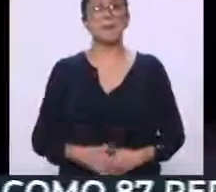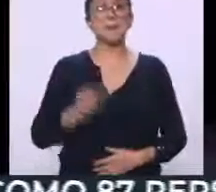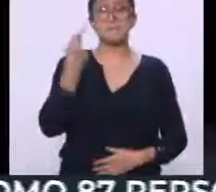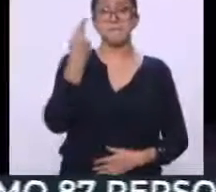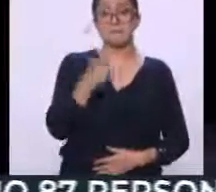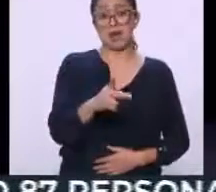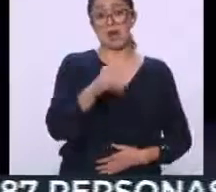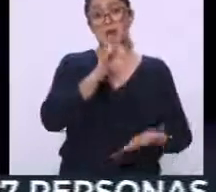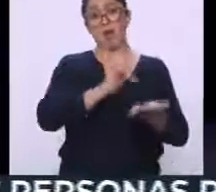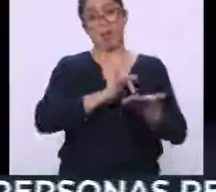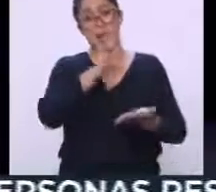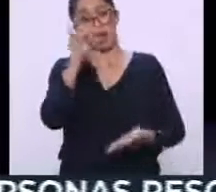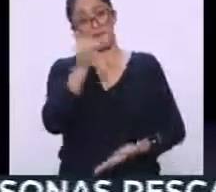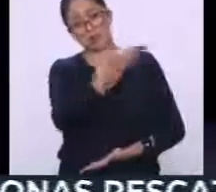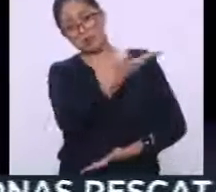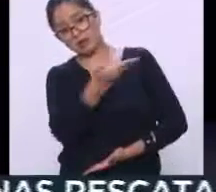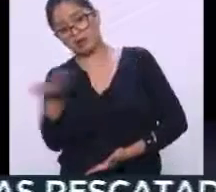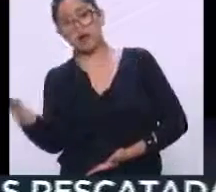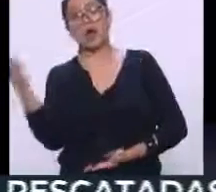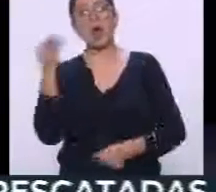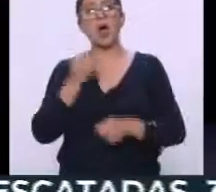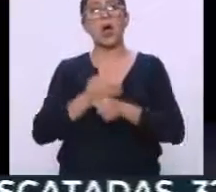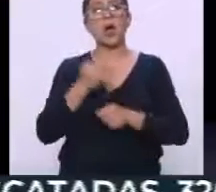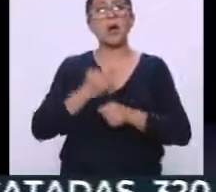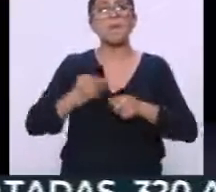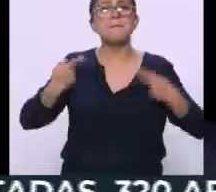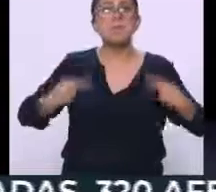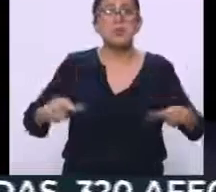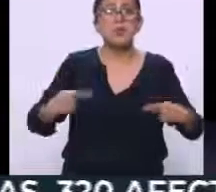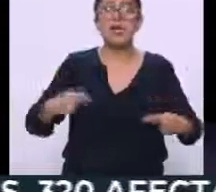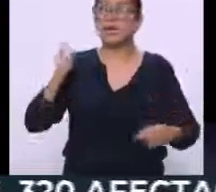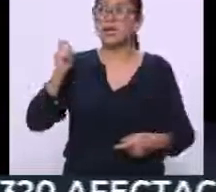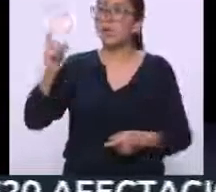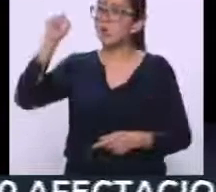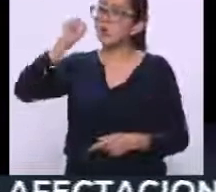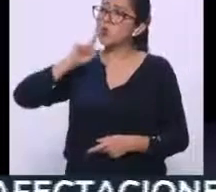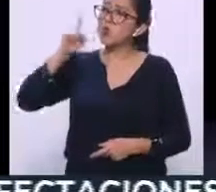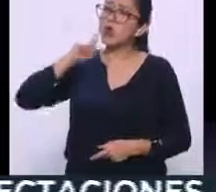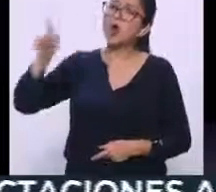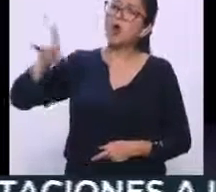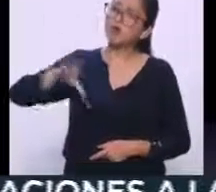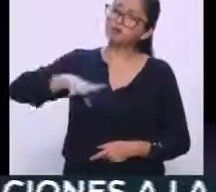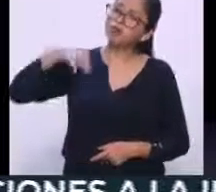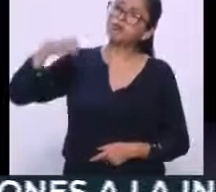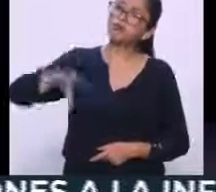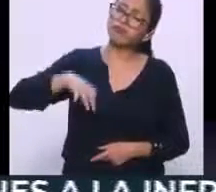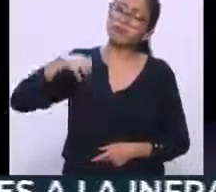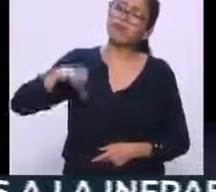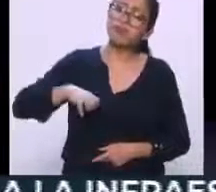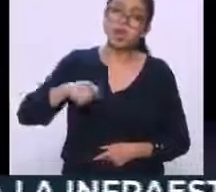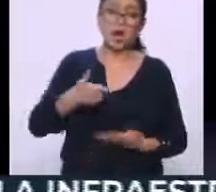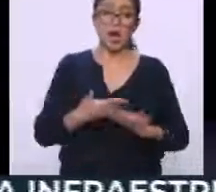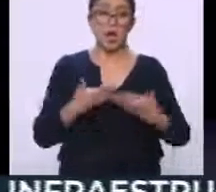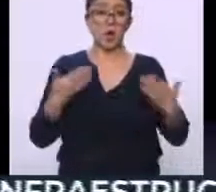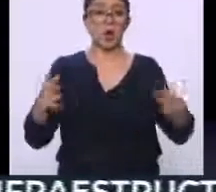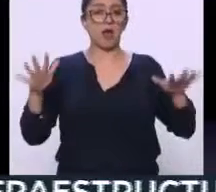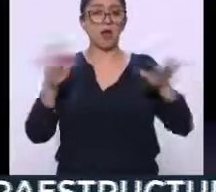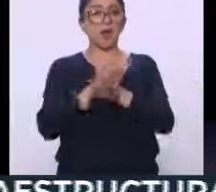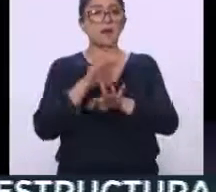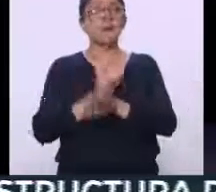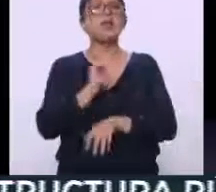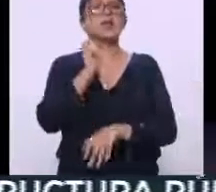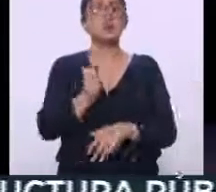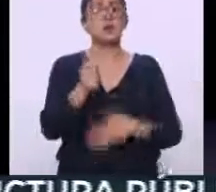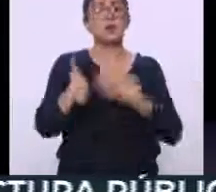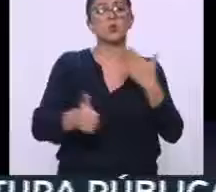antes de que nosotras, y hay que decir que hoy somos la ciudad que somos. Yo creo que una ciudad con derechos, ¿no? Y una de